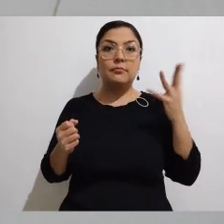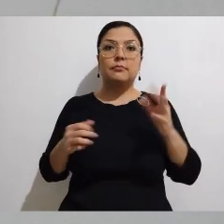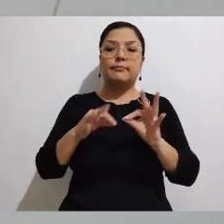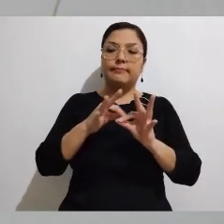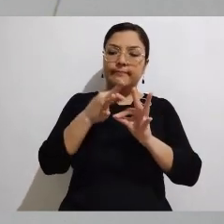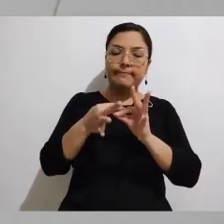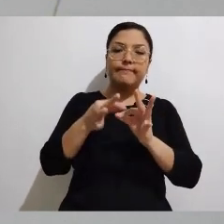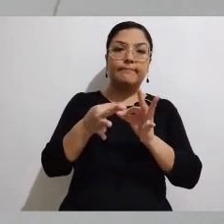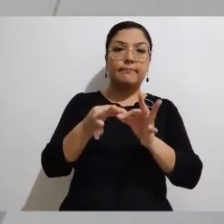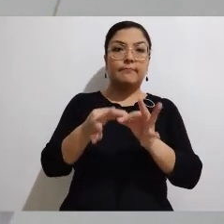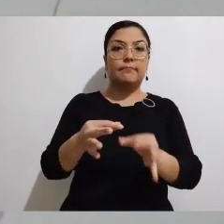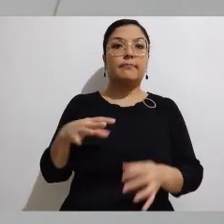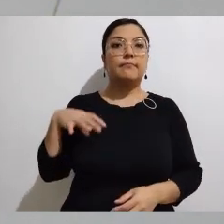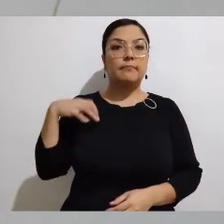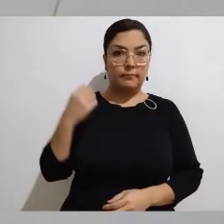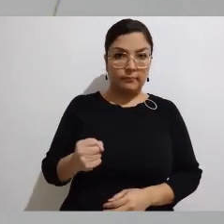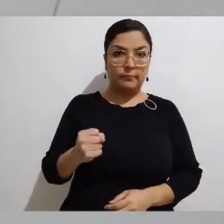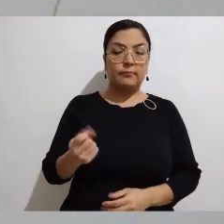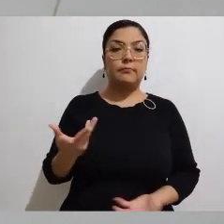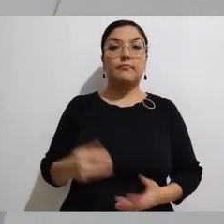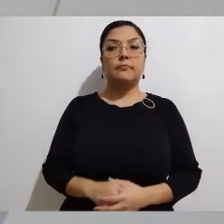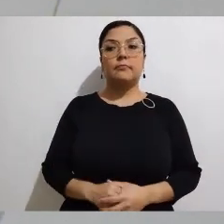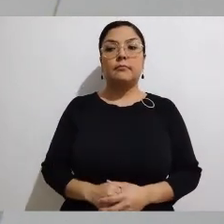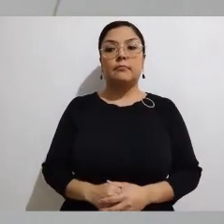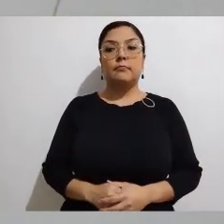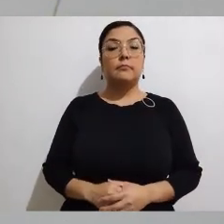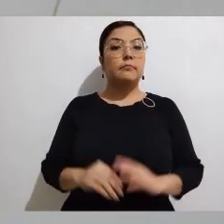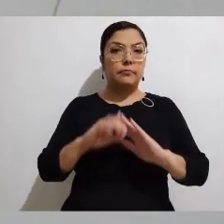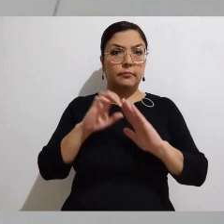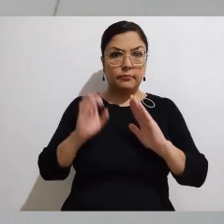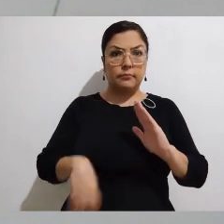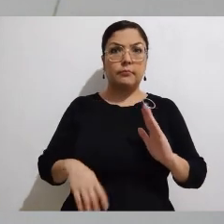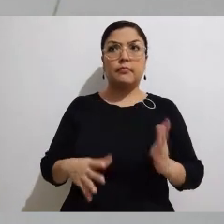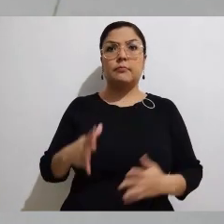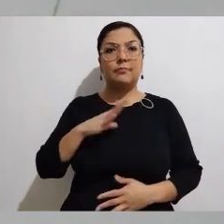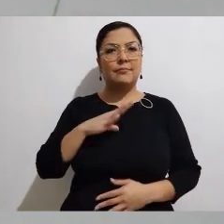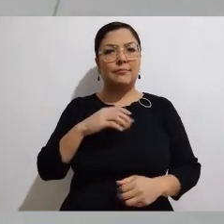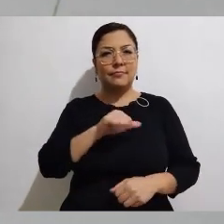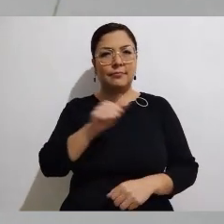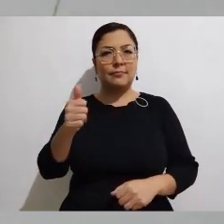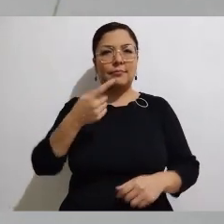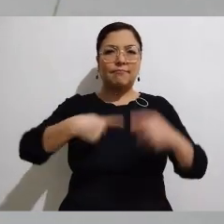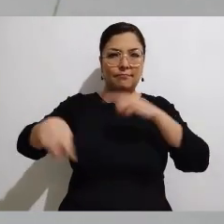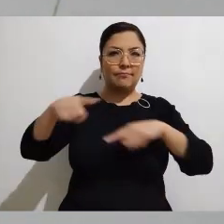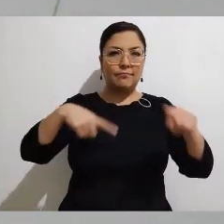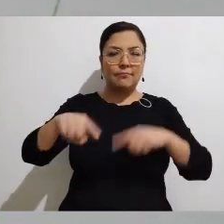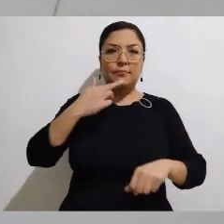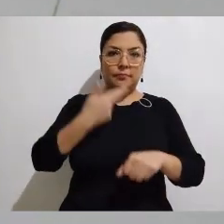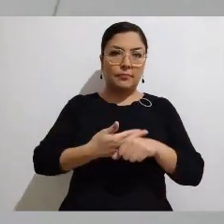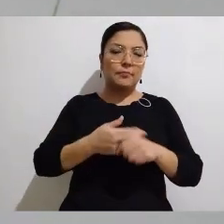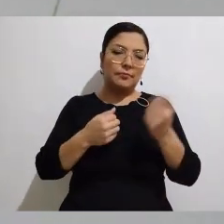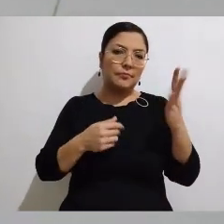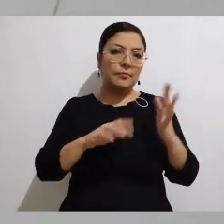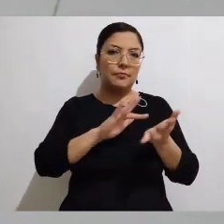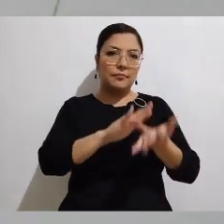muy puntual, sobre todo hacia el interior. Tenemos, por ejemplo, nuestra dirección de administración, pero ¿nos podías platicar un poco